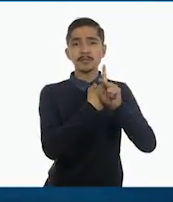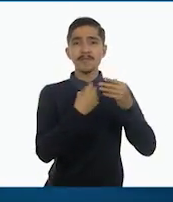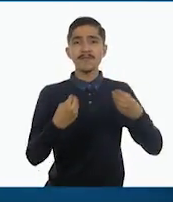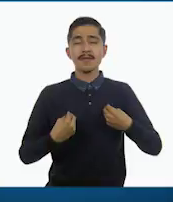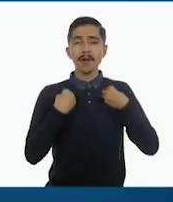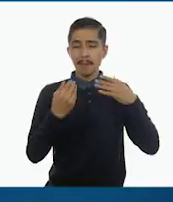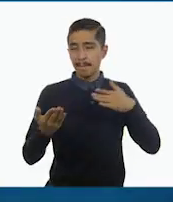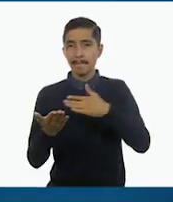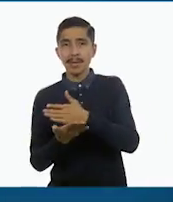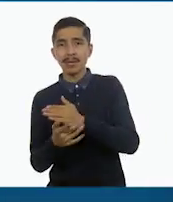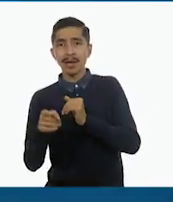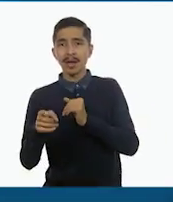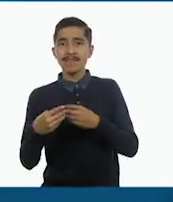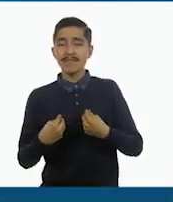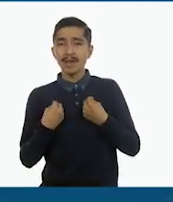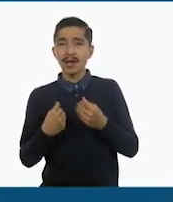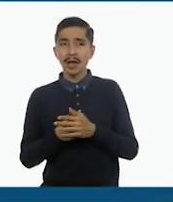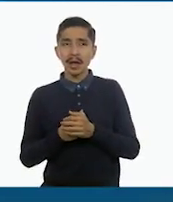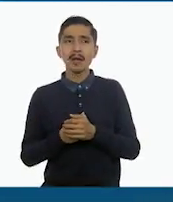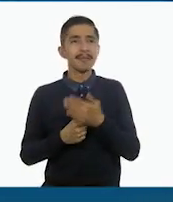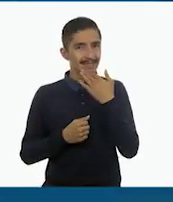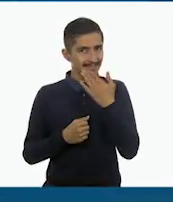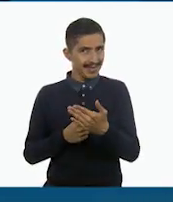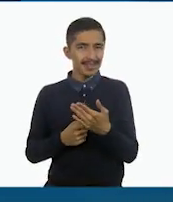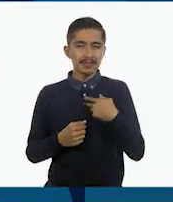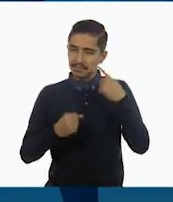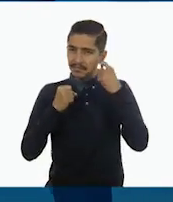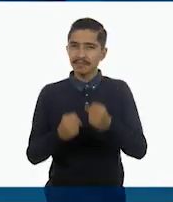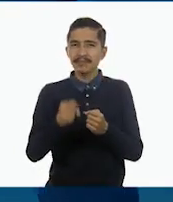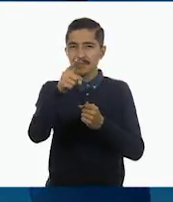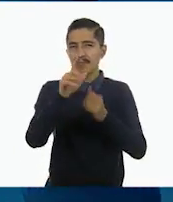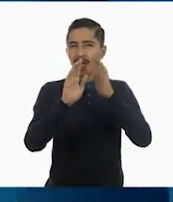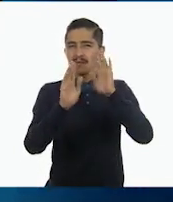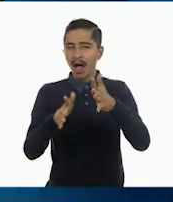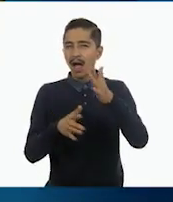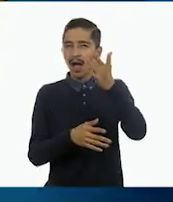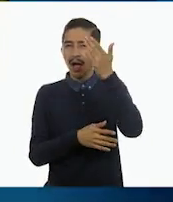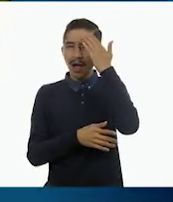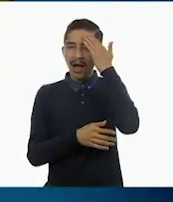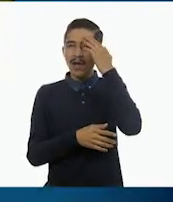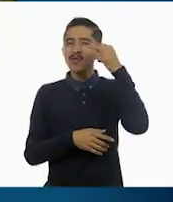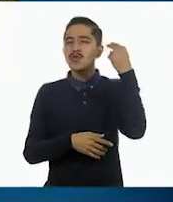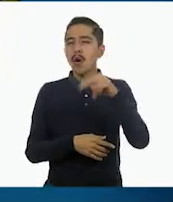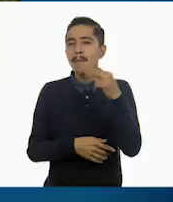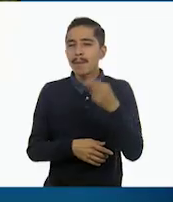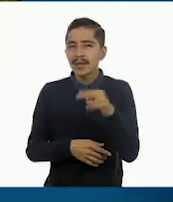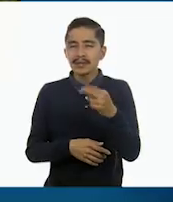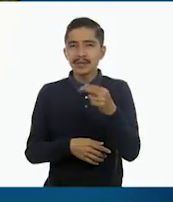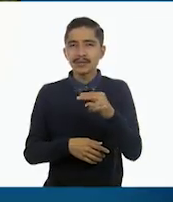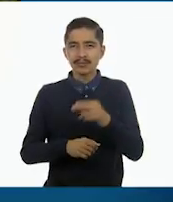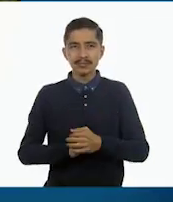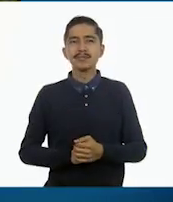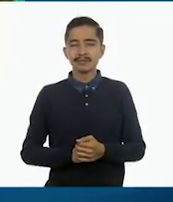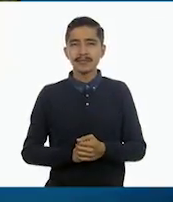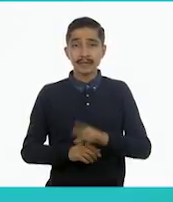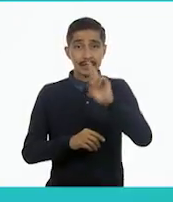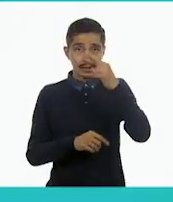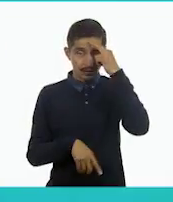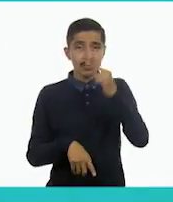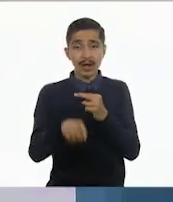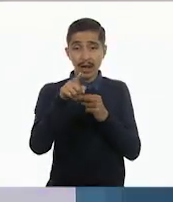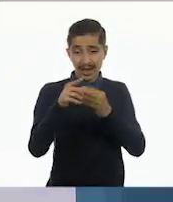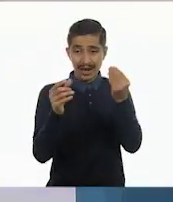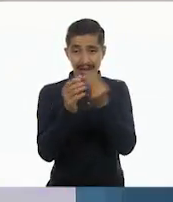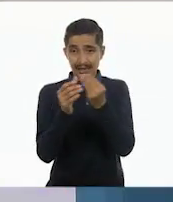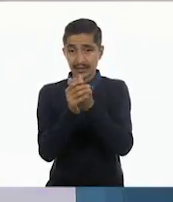Carlos. Muy bien. Estoy segura de que en casa también han escuchado antes estos nombres. Vamos a ver. Si se acuerdan, la clase